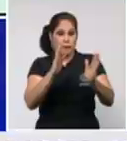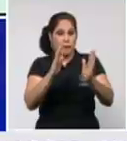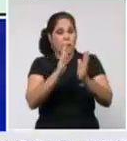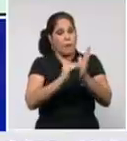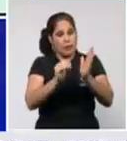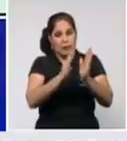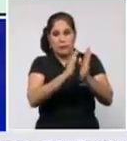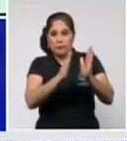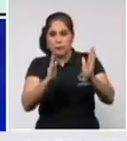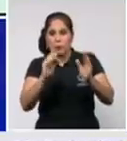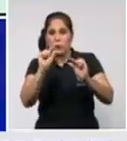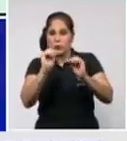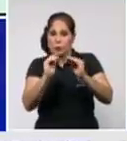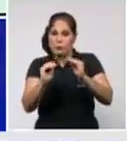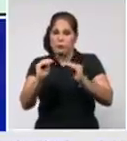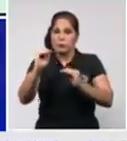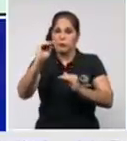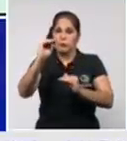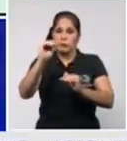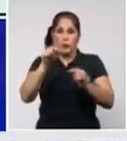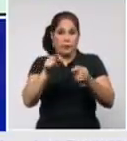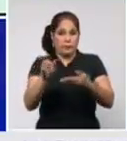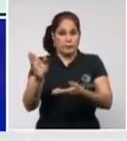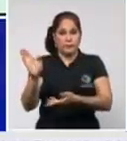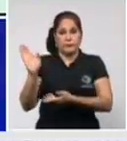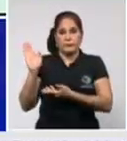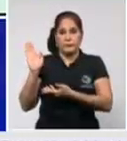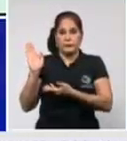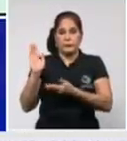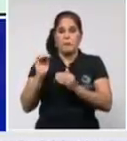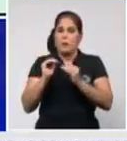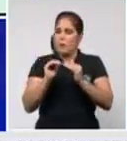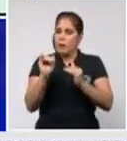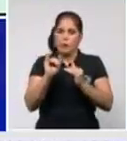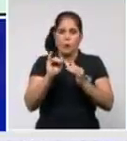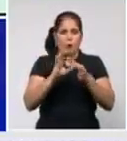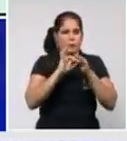un incremento de los casos, pues se produjo un incremento